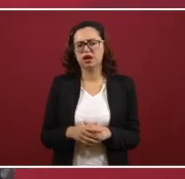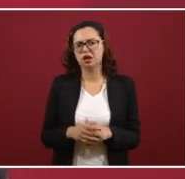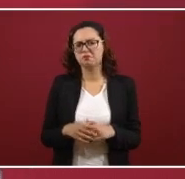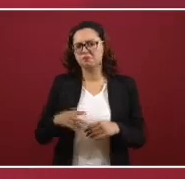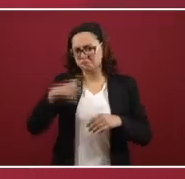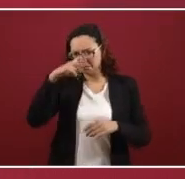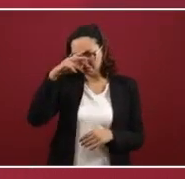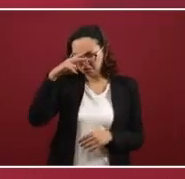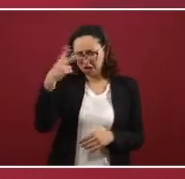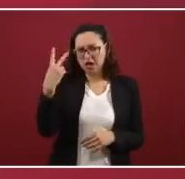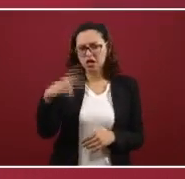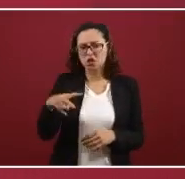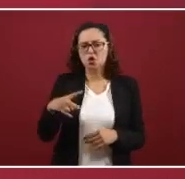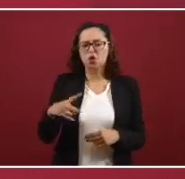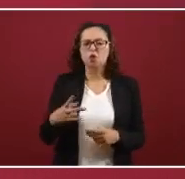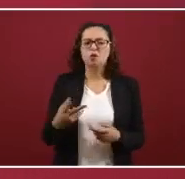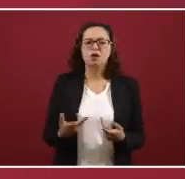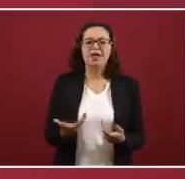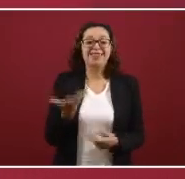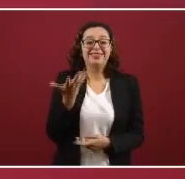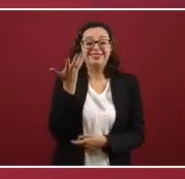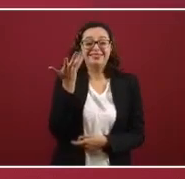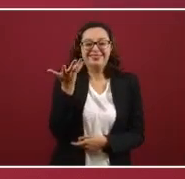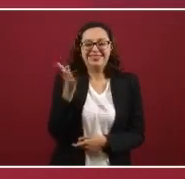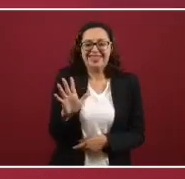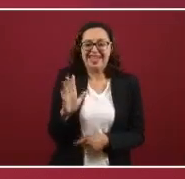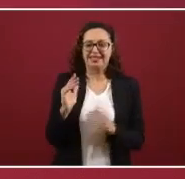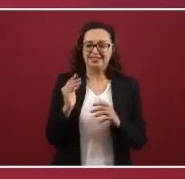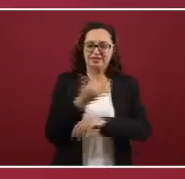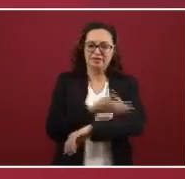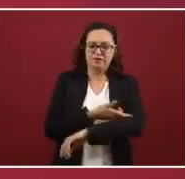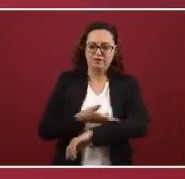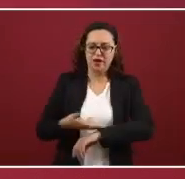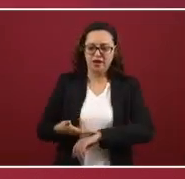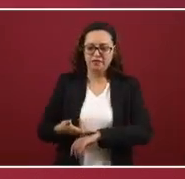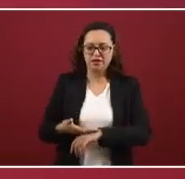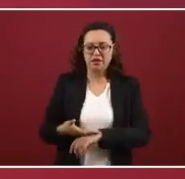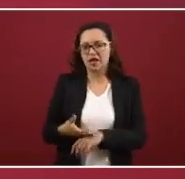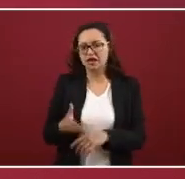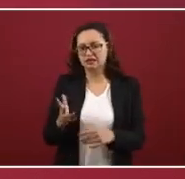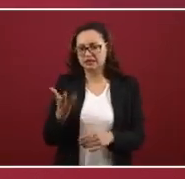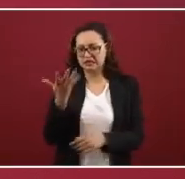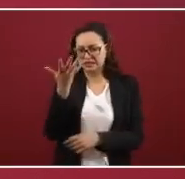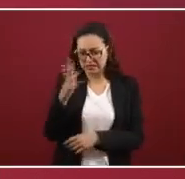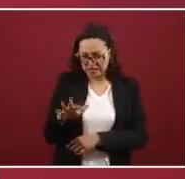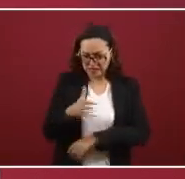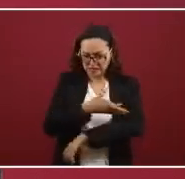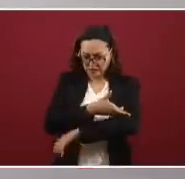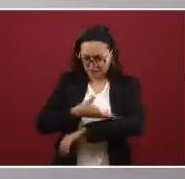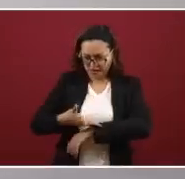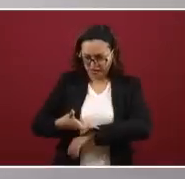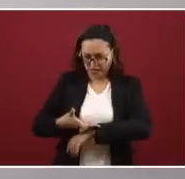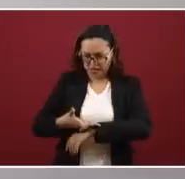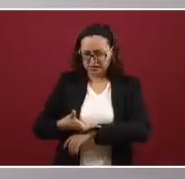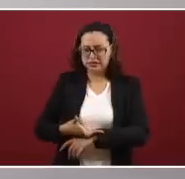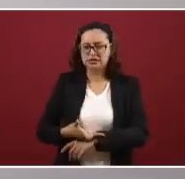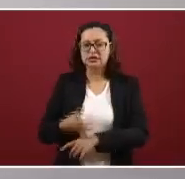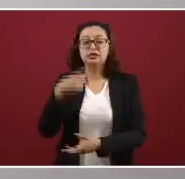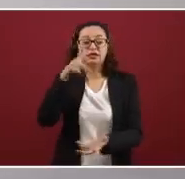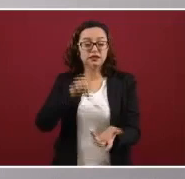hogares del país ya están recibiendo un apoyo, están siendo